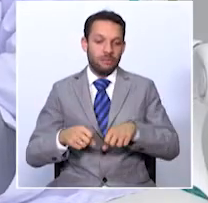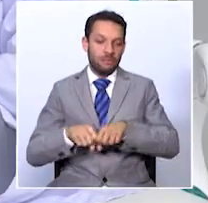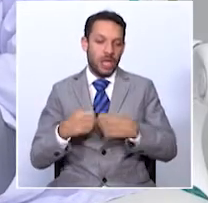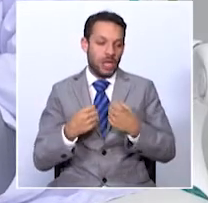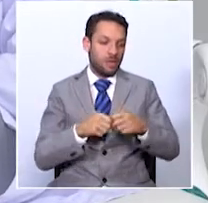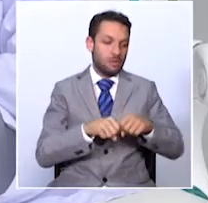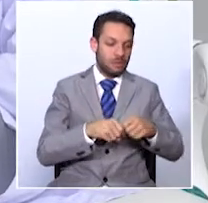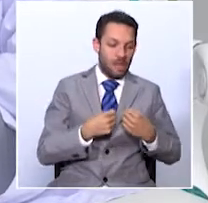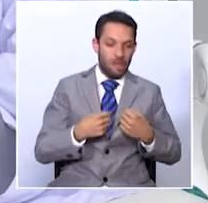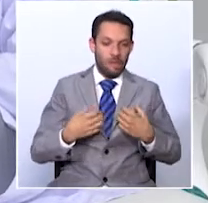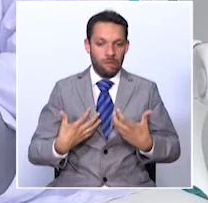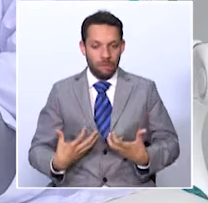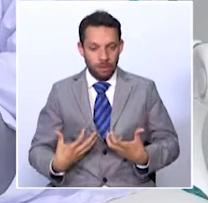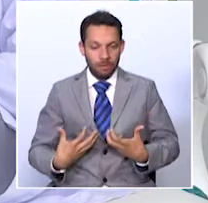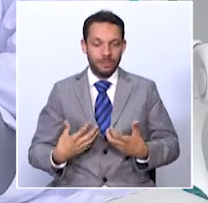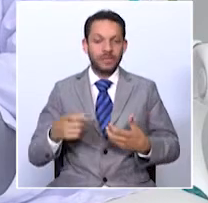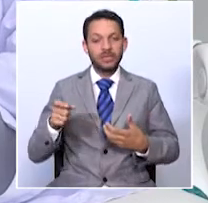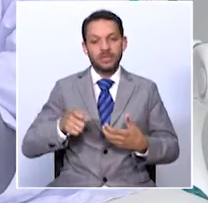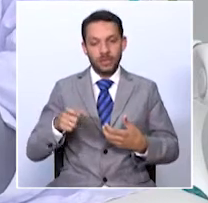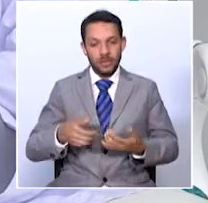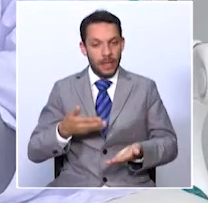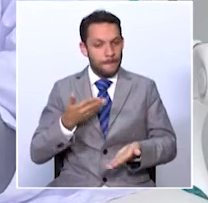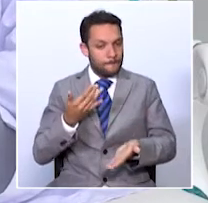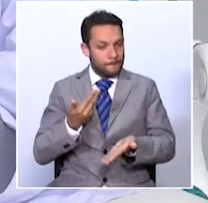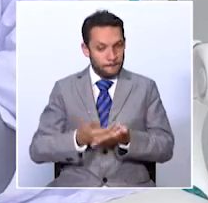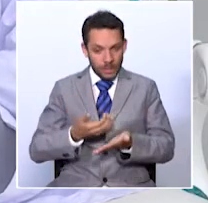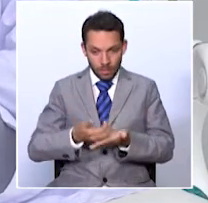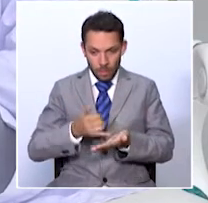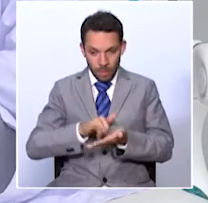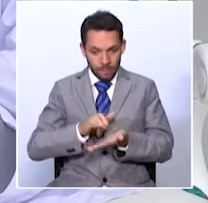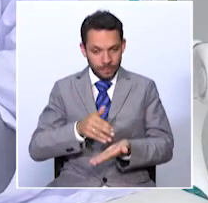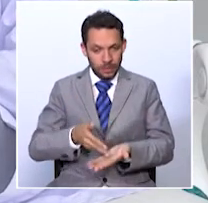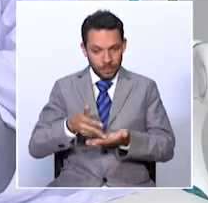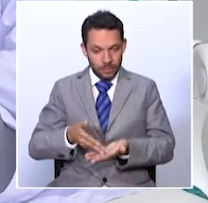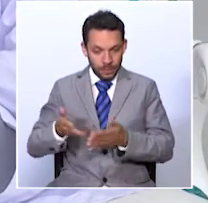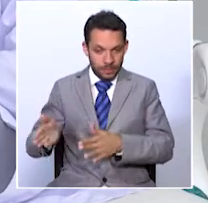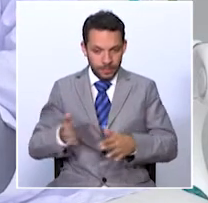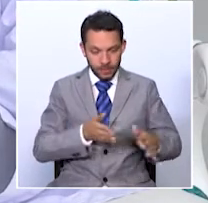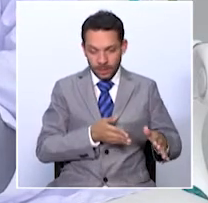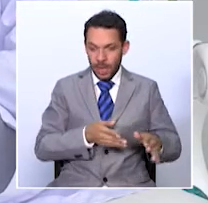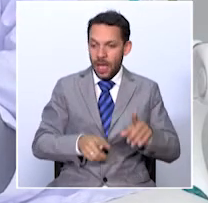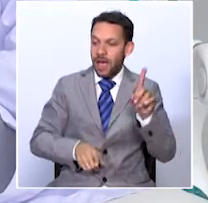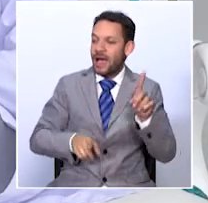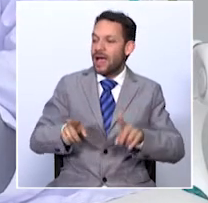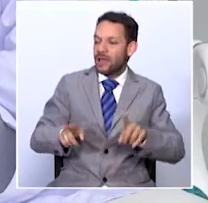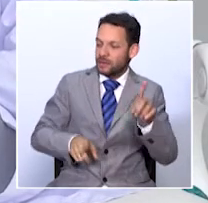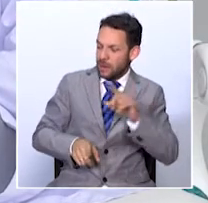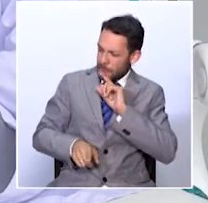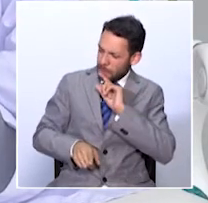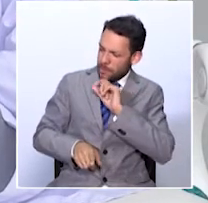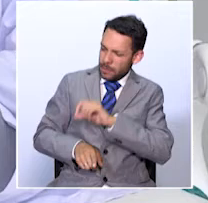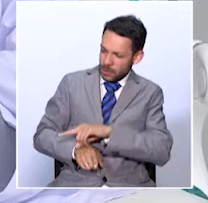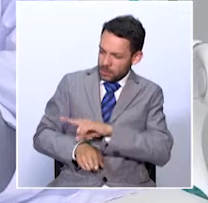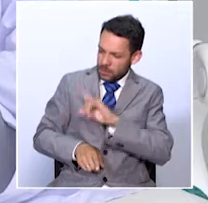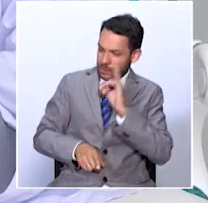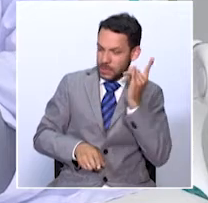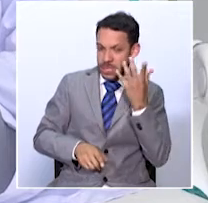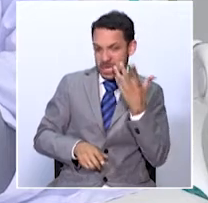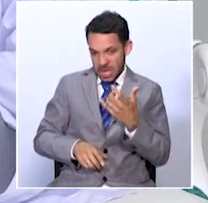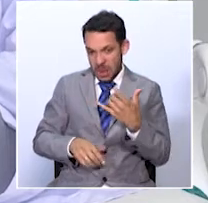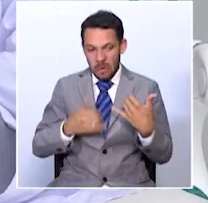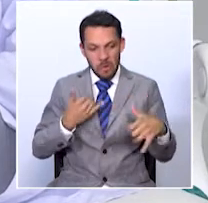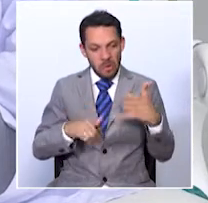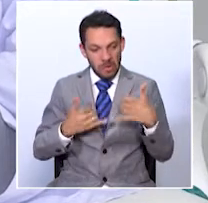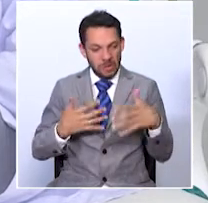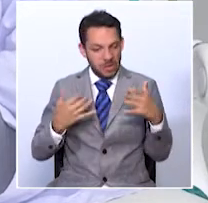Flácidas y vuelve y se daña la cirugía. Y preguntado, no ha de faltar la que diga, pues me la voy a jugar y voy a bajar